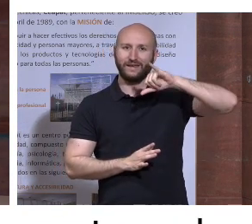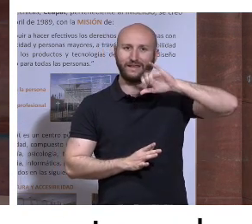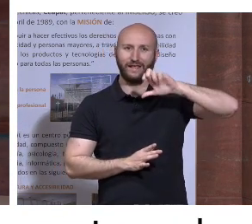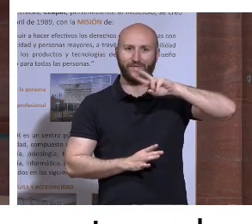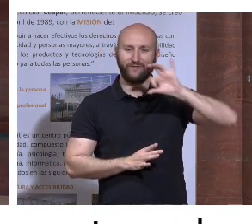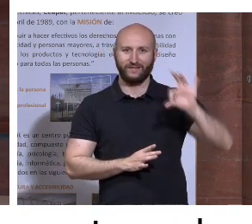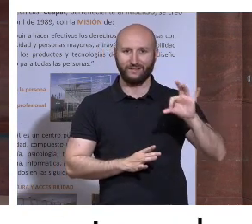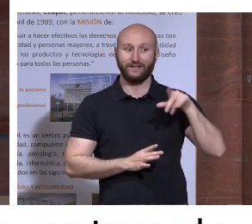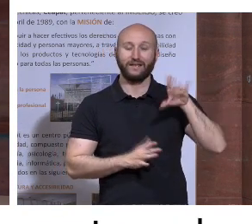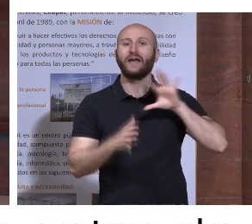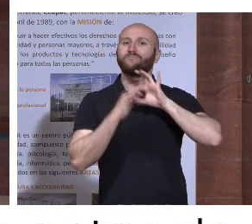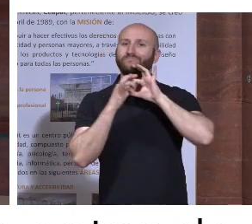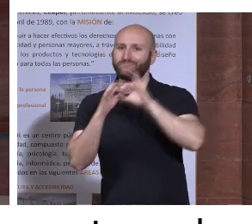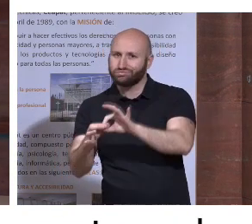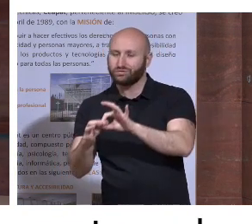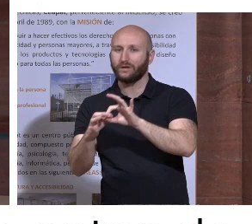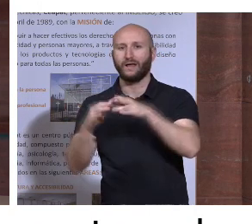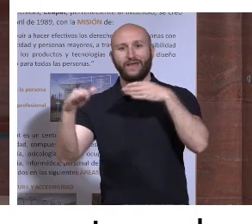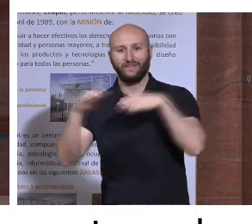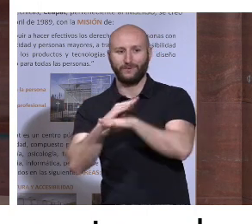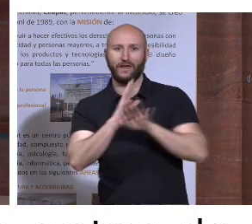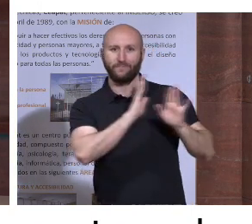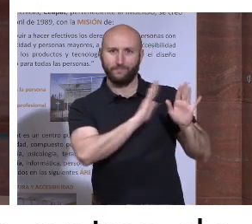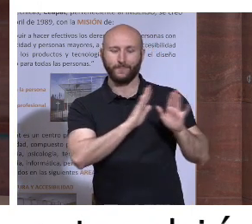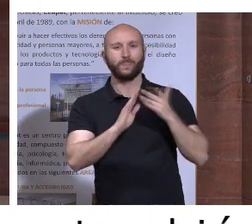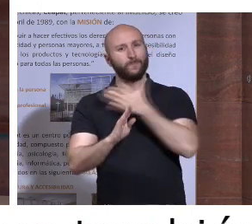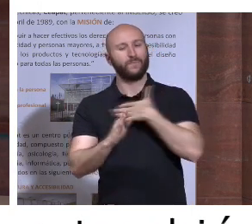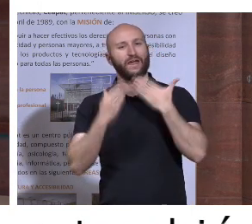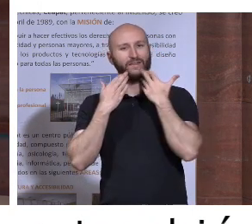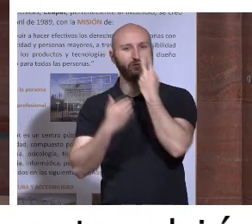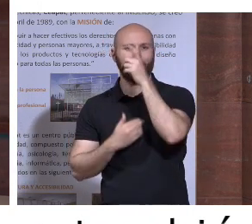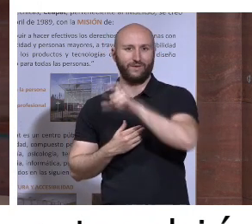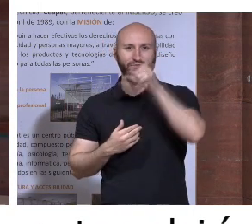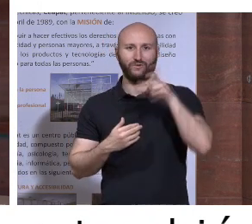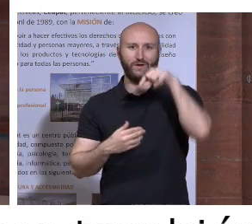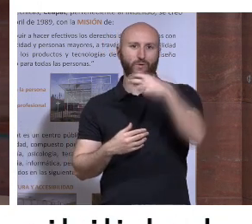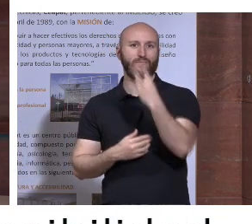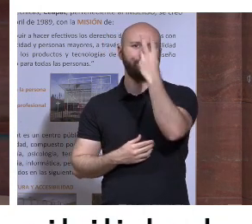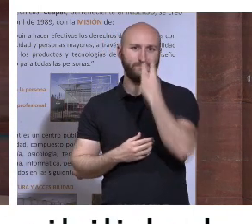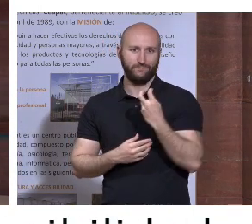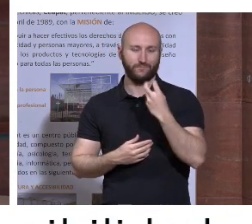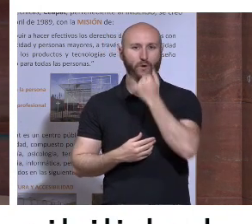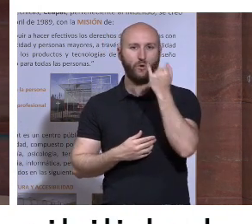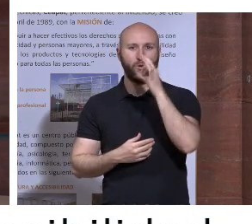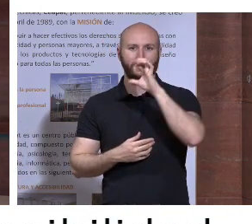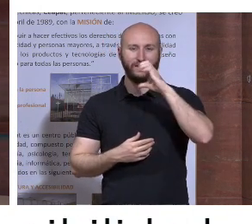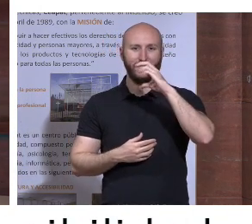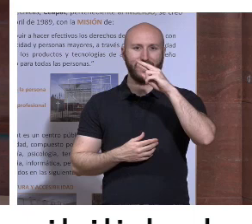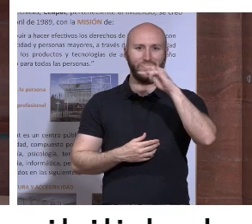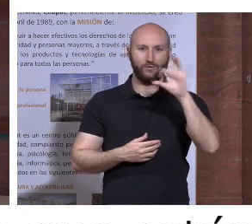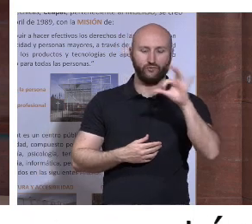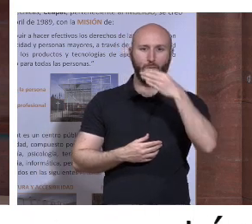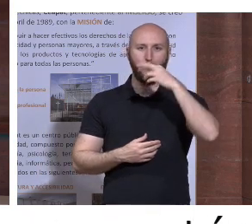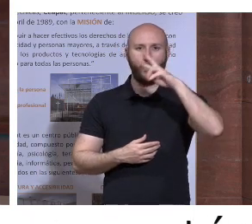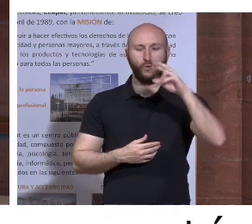porque también está muy relacionado con la accesibilidad, quería agradecer a dos personas que están aquí, que son José Carlos Baura, que ha sido